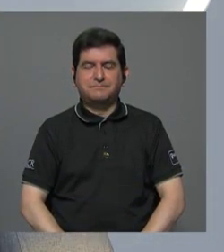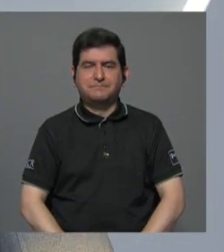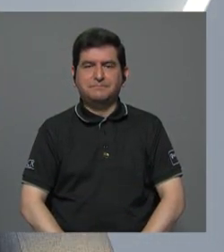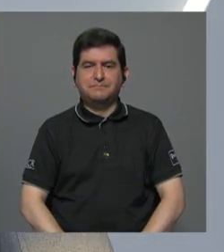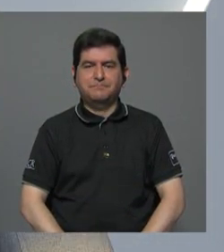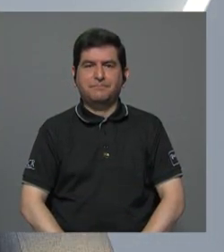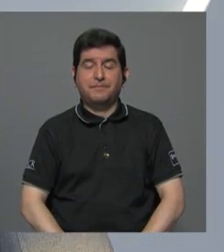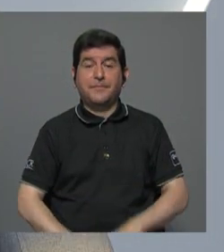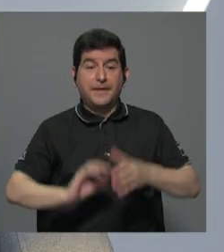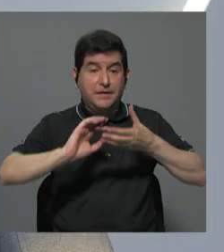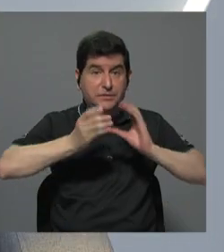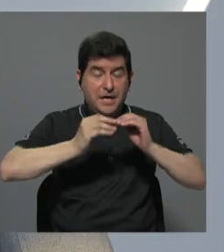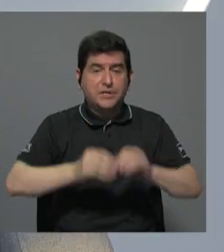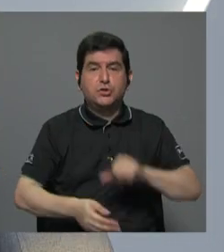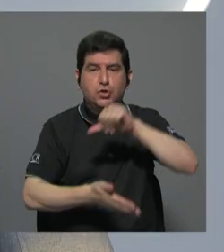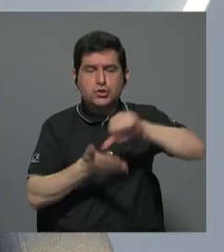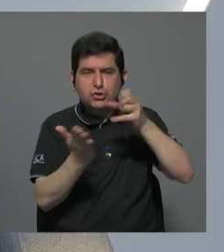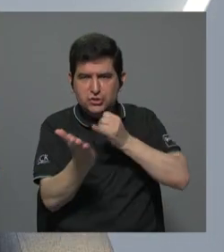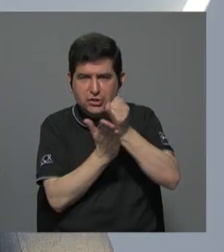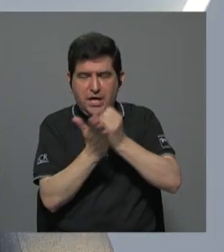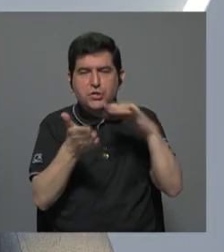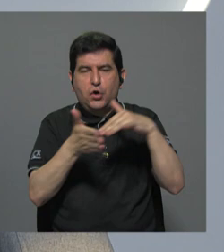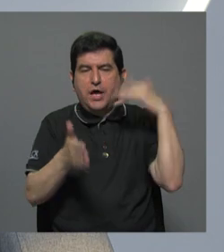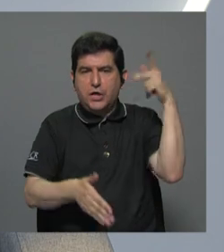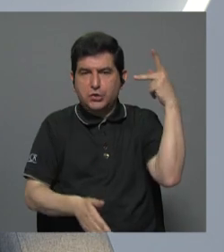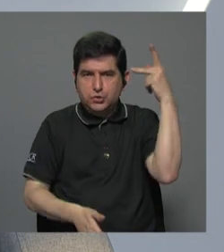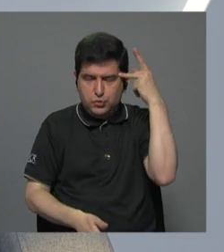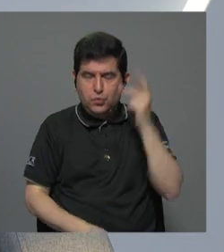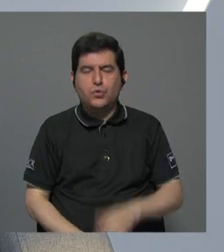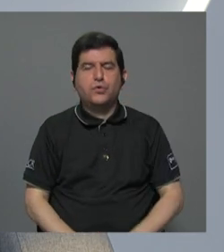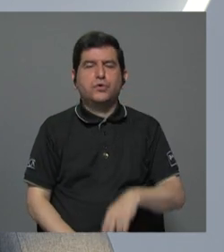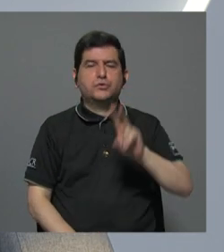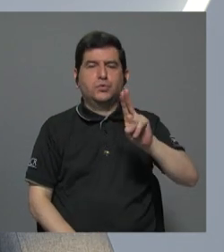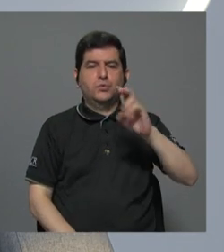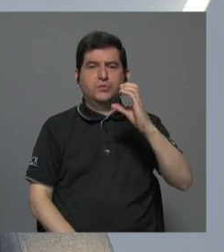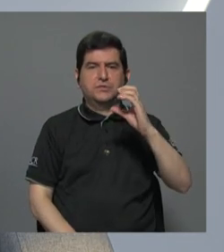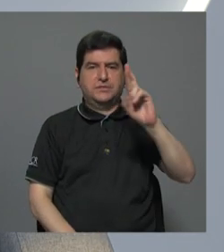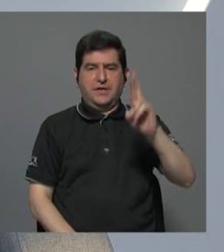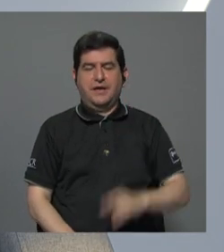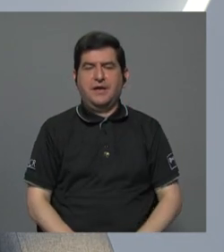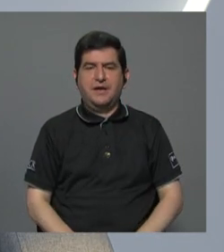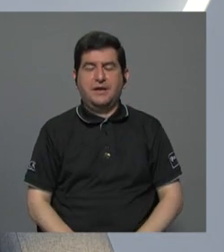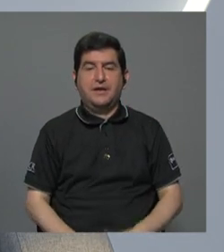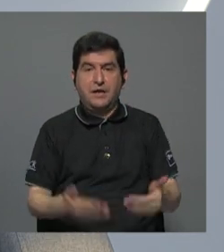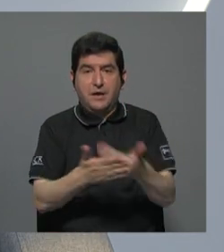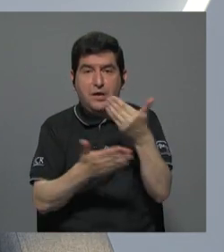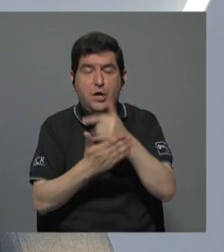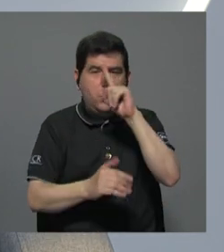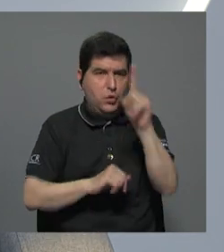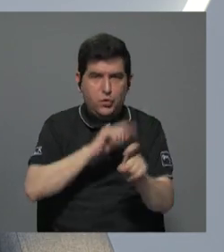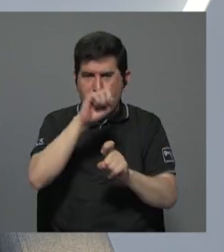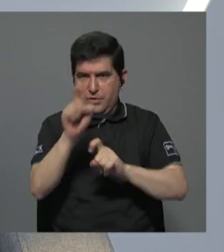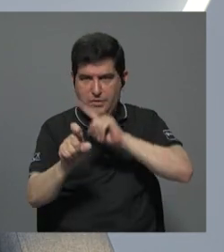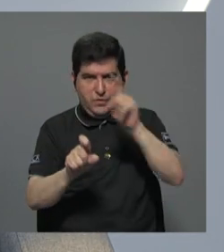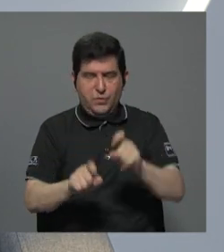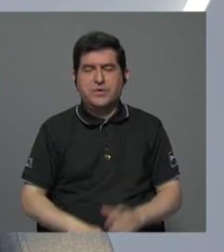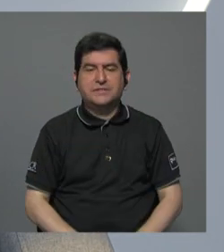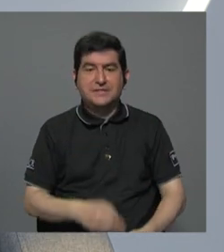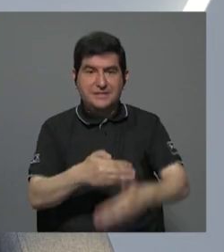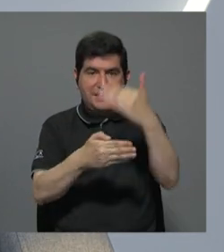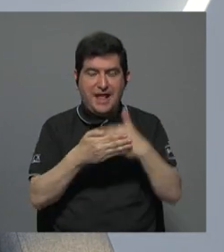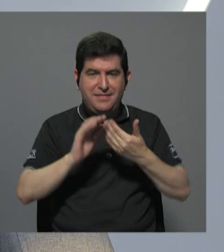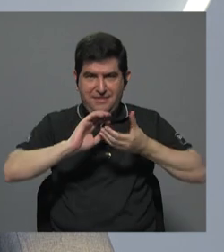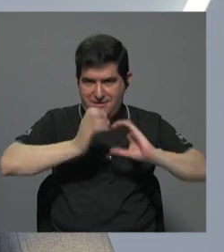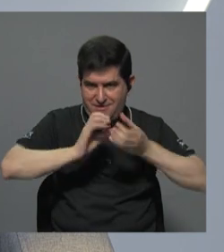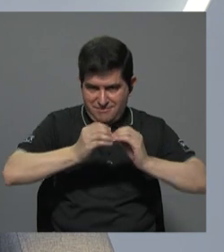estos son datos del centro de investigación en estudios políticos de la universidad de costa rica con su más reciente encuesta detrás del